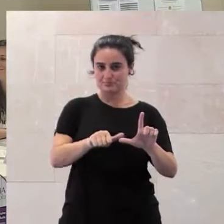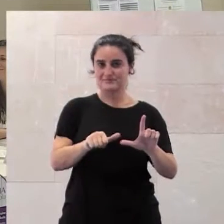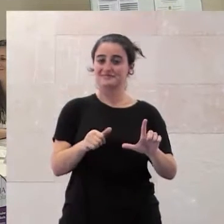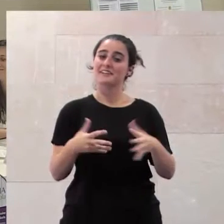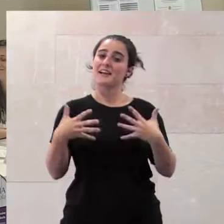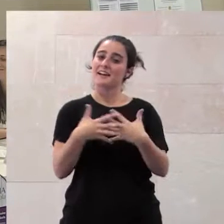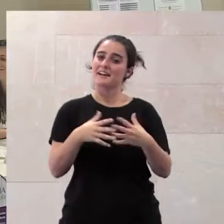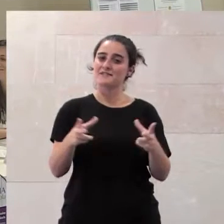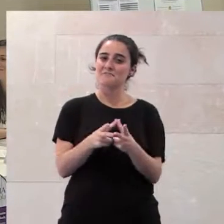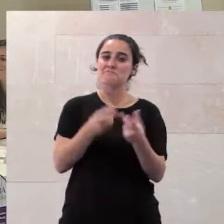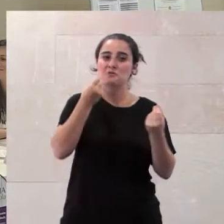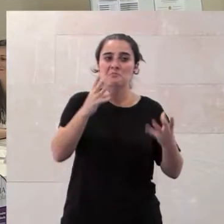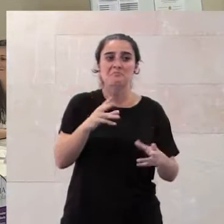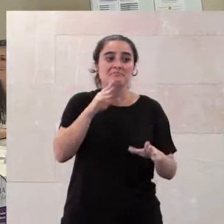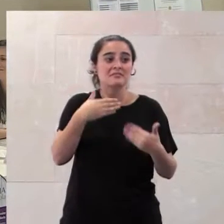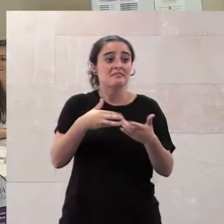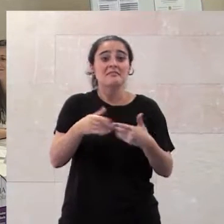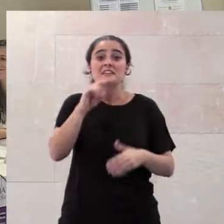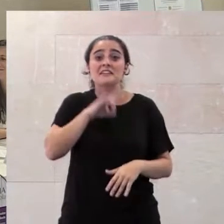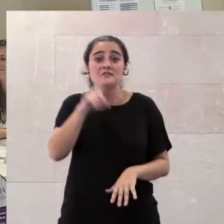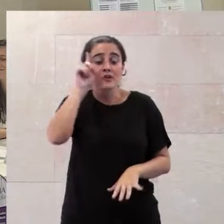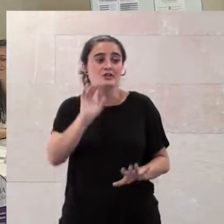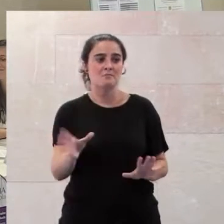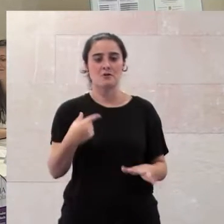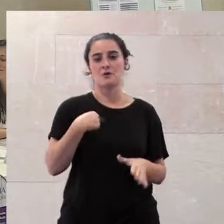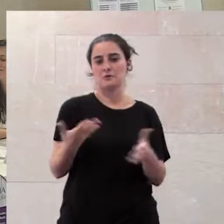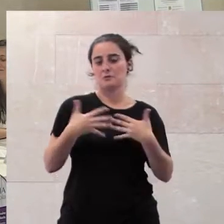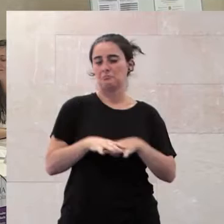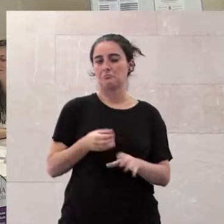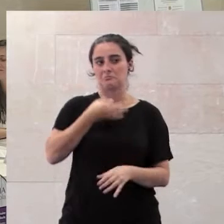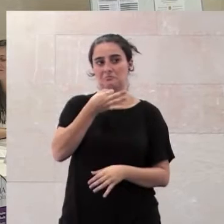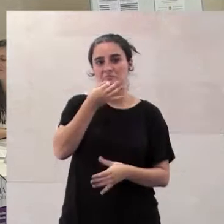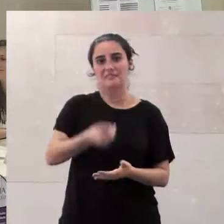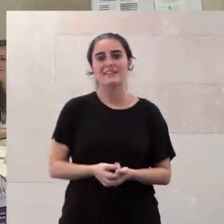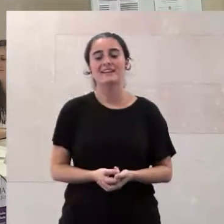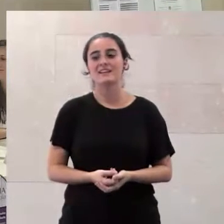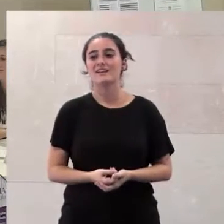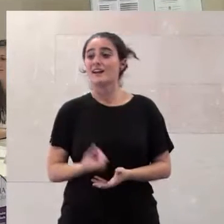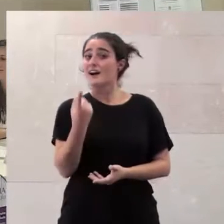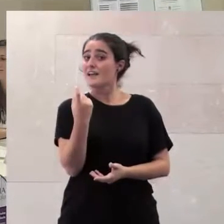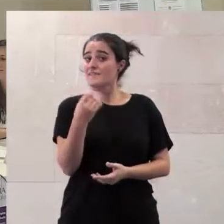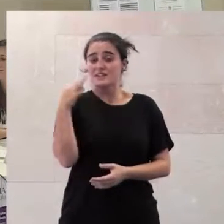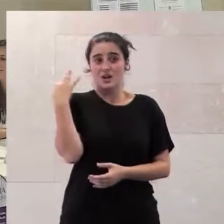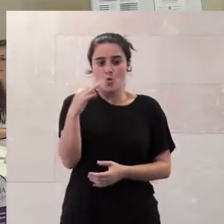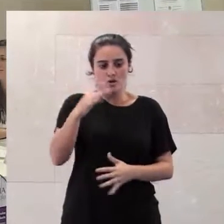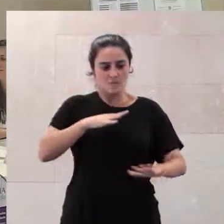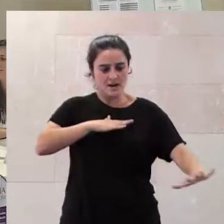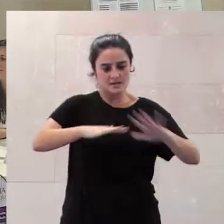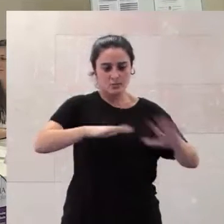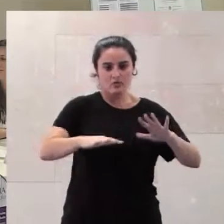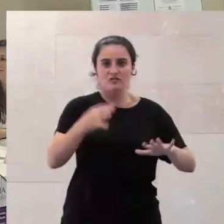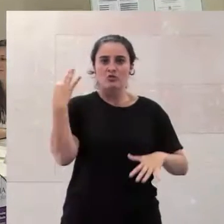muy guay porque no sé de quién era, pero me la hago un poco mía también. Y ponía, lo único que se necesita para empezar la revolución es una